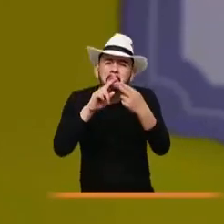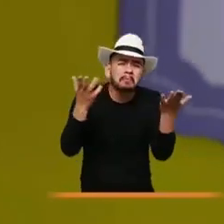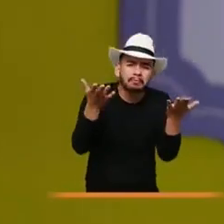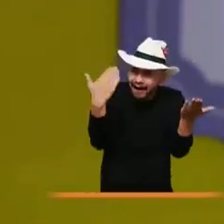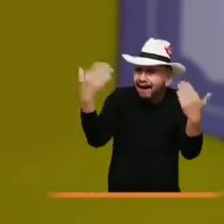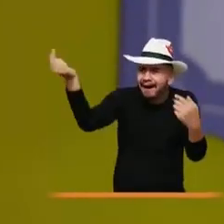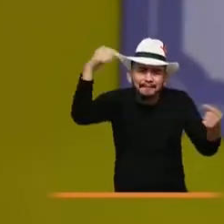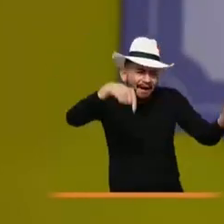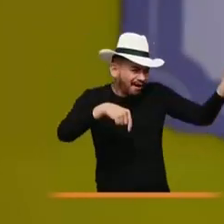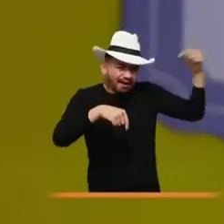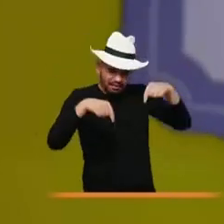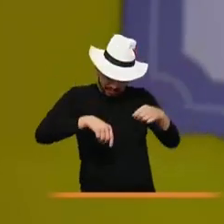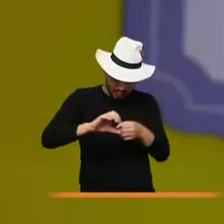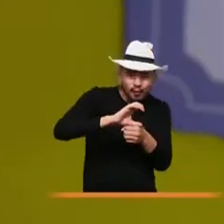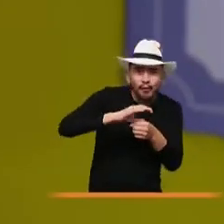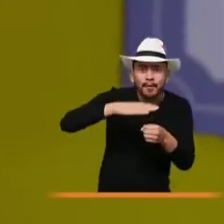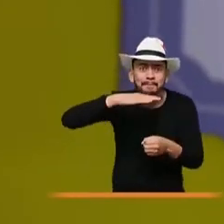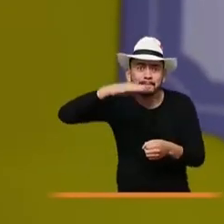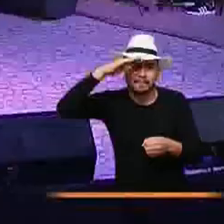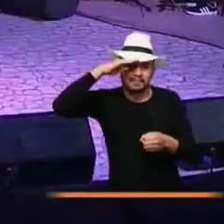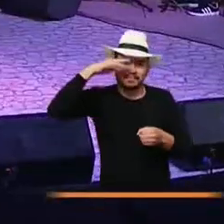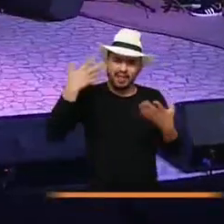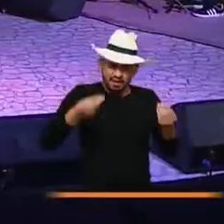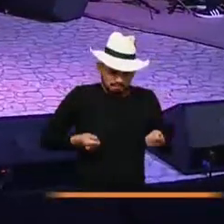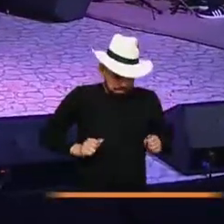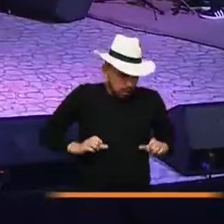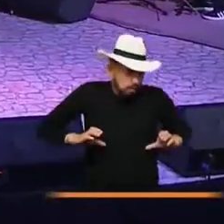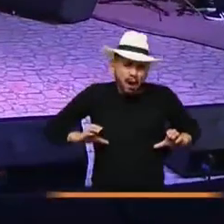llena de billetes en el bolsillo